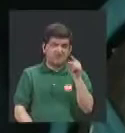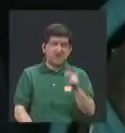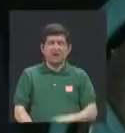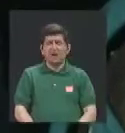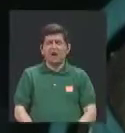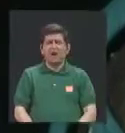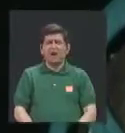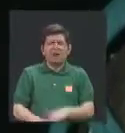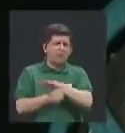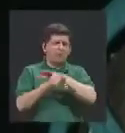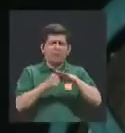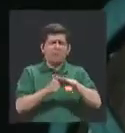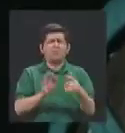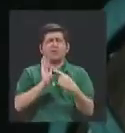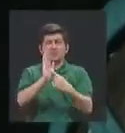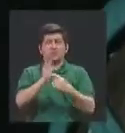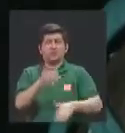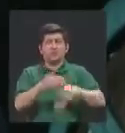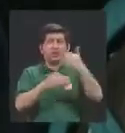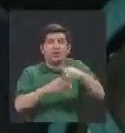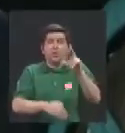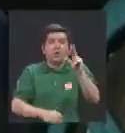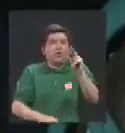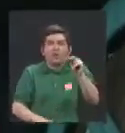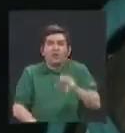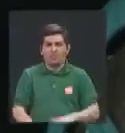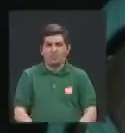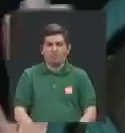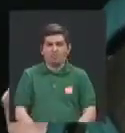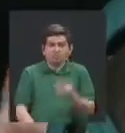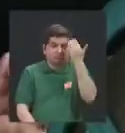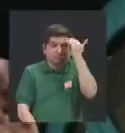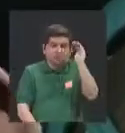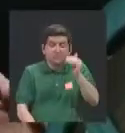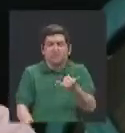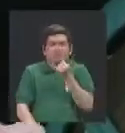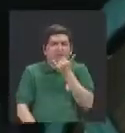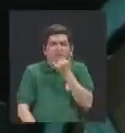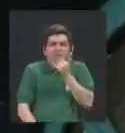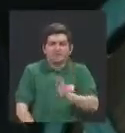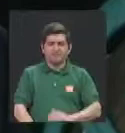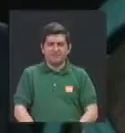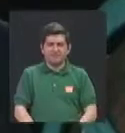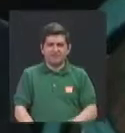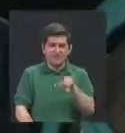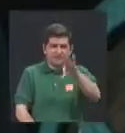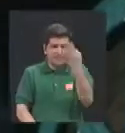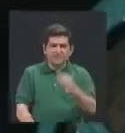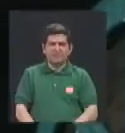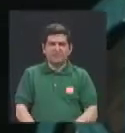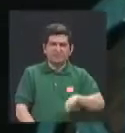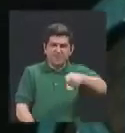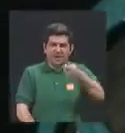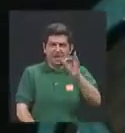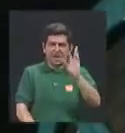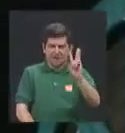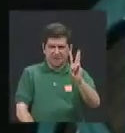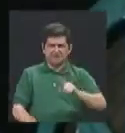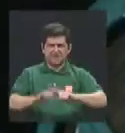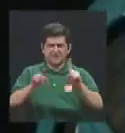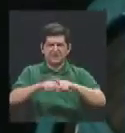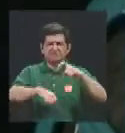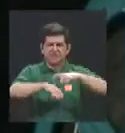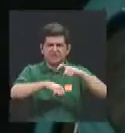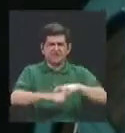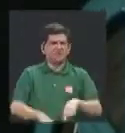lo que teníamos nos daba abasto para 6 meses, después de ahí no. No se sabía. No sabía lo que iba a pasar. Y así llegamos a